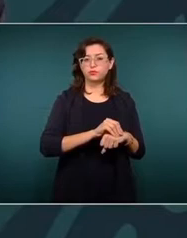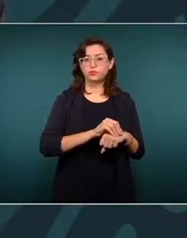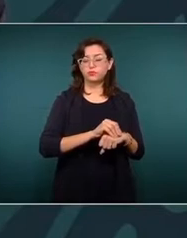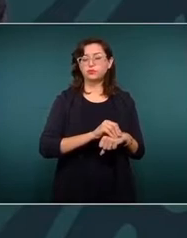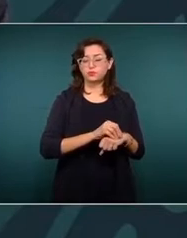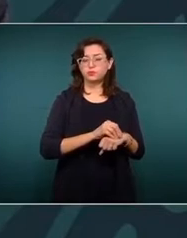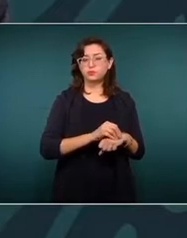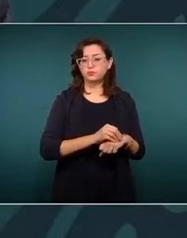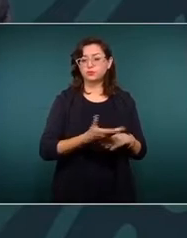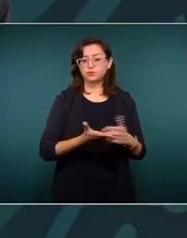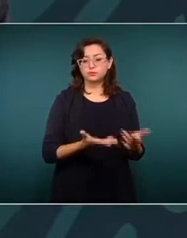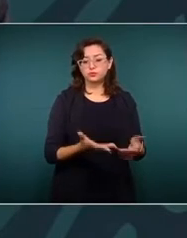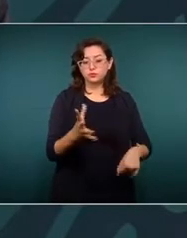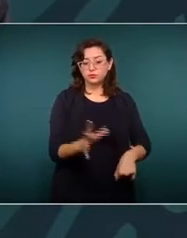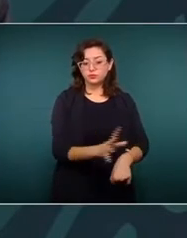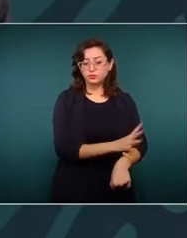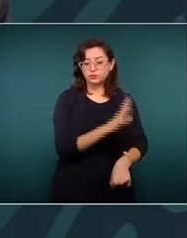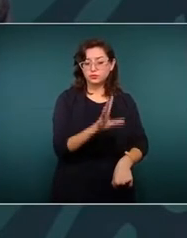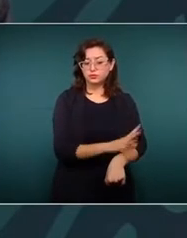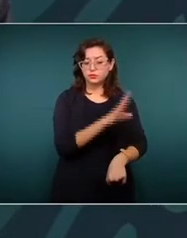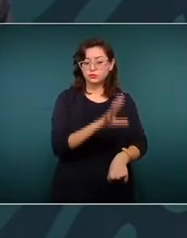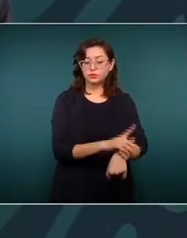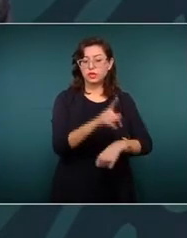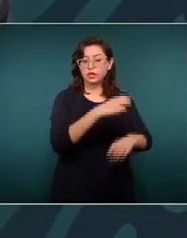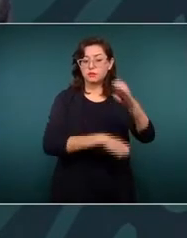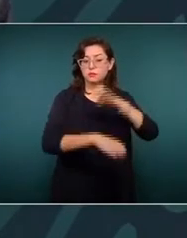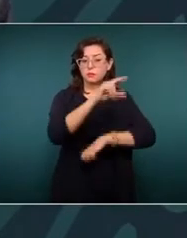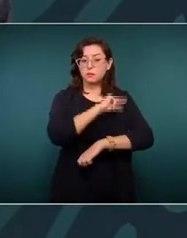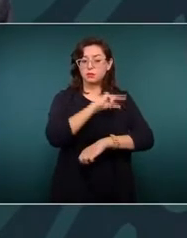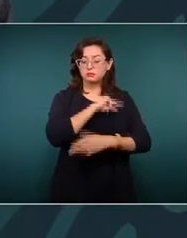permitirse la generación de energía por particulares